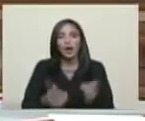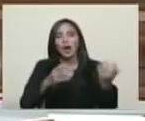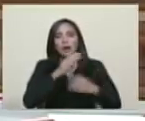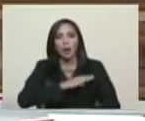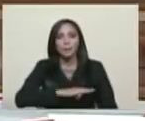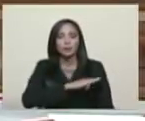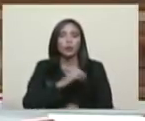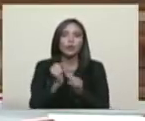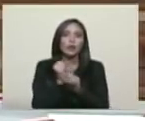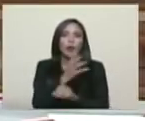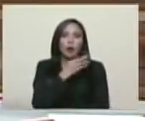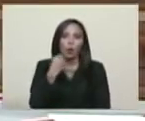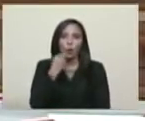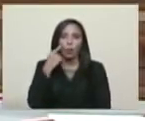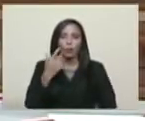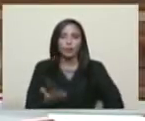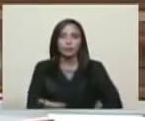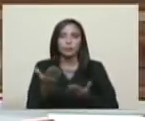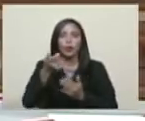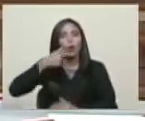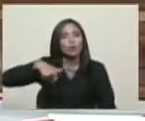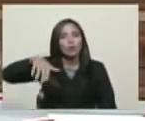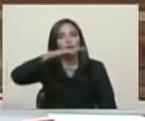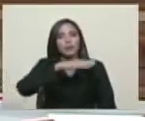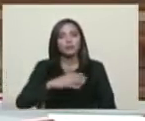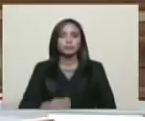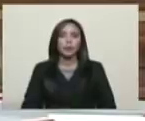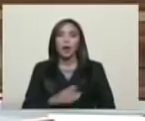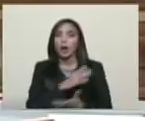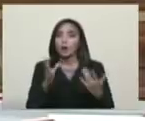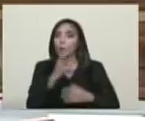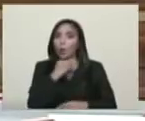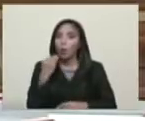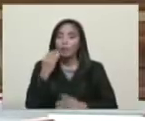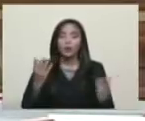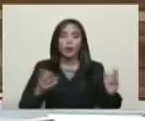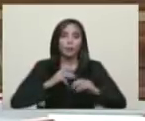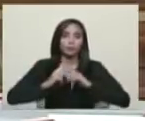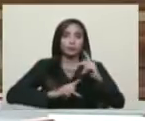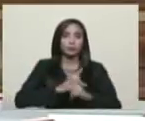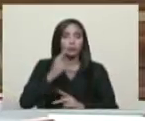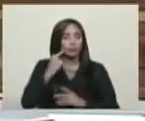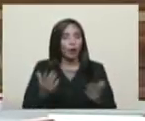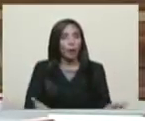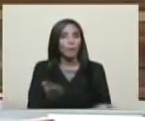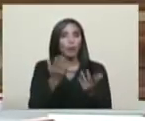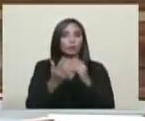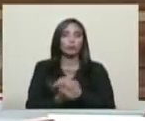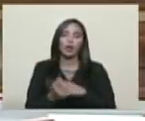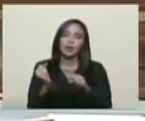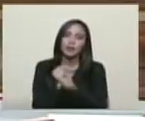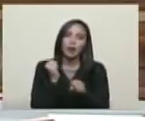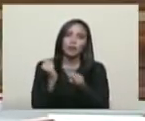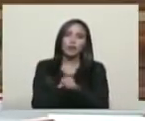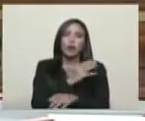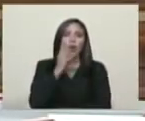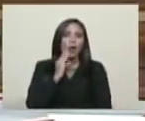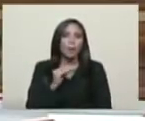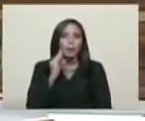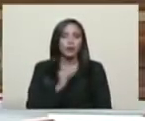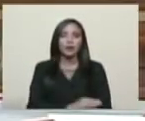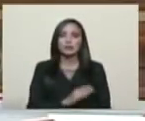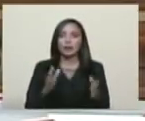Misión Chamba Juvenil Vuelta al Campo, la juventud produciendo. Por eso digo, hay que apostar a todas las experiencias,